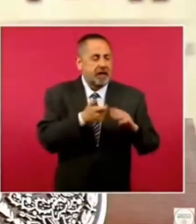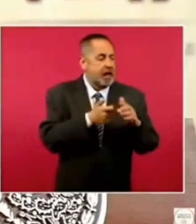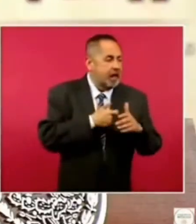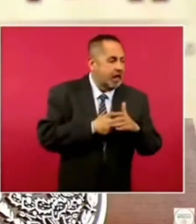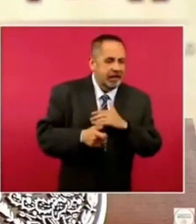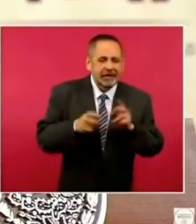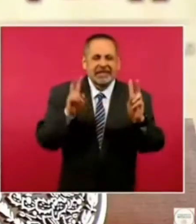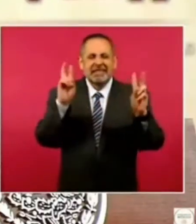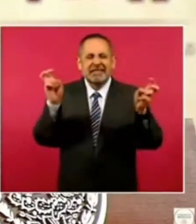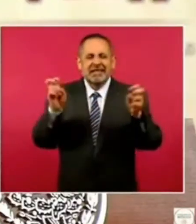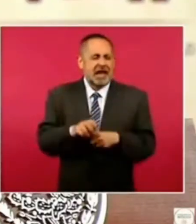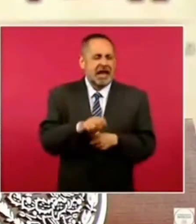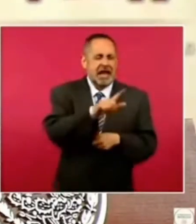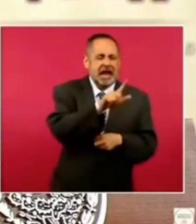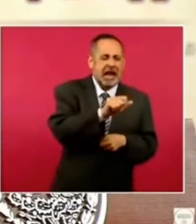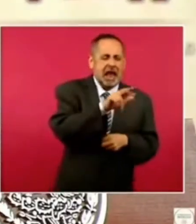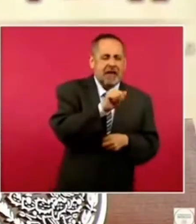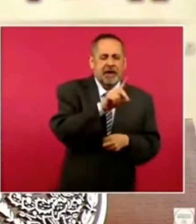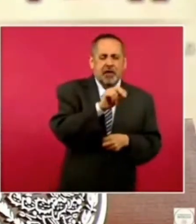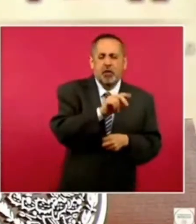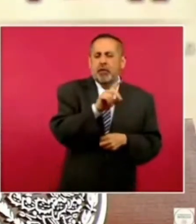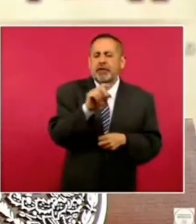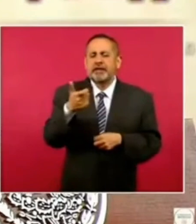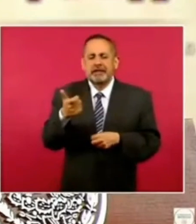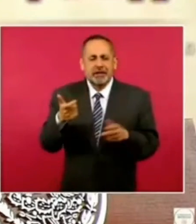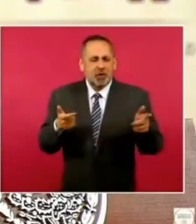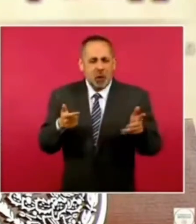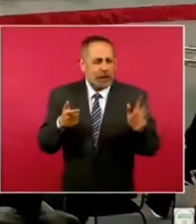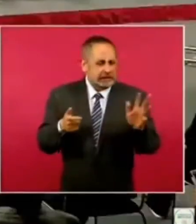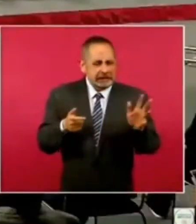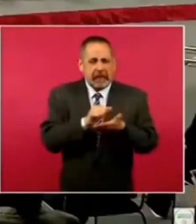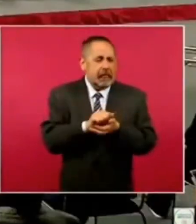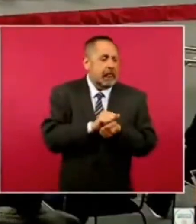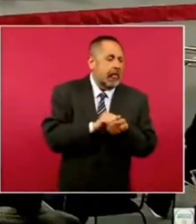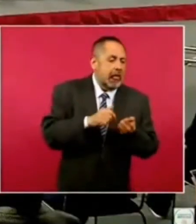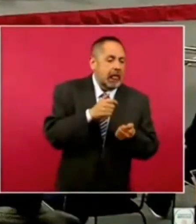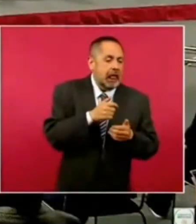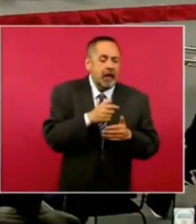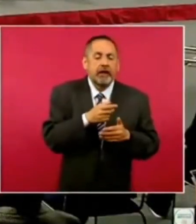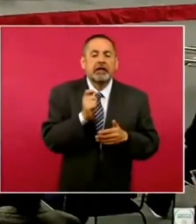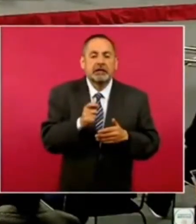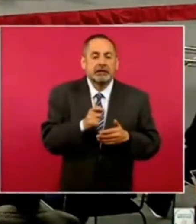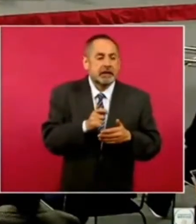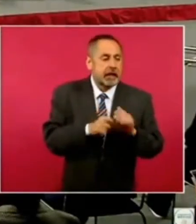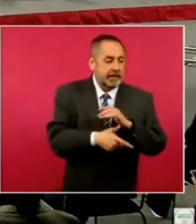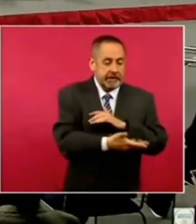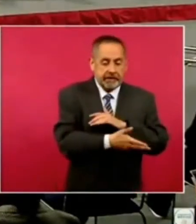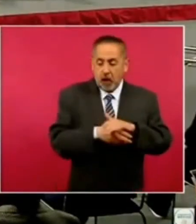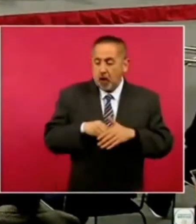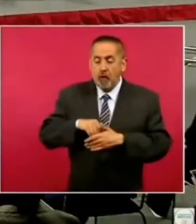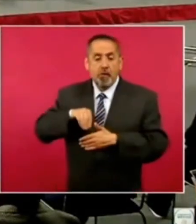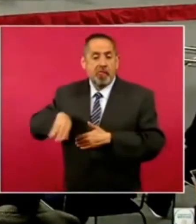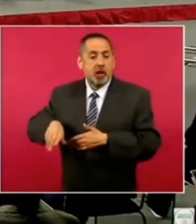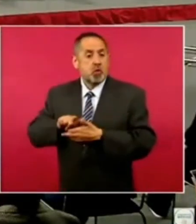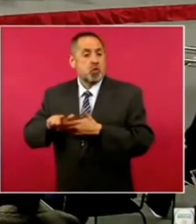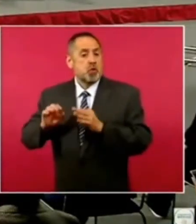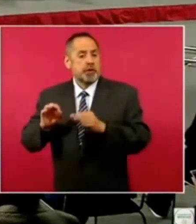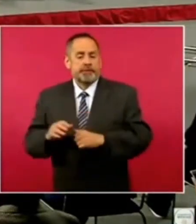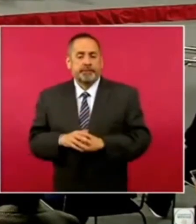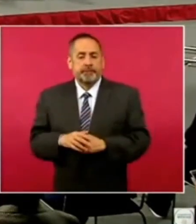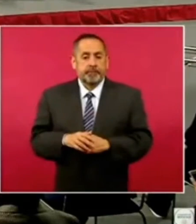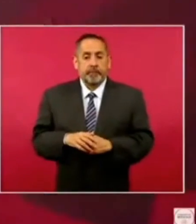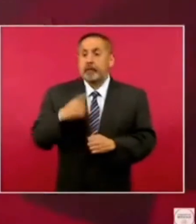dinero. El gobierno mexicano presentó una demanda civil el 21 de septiembre